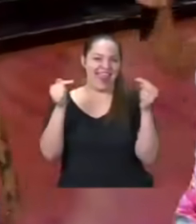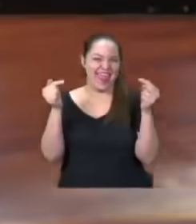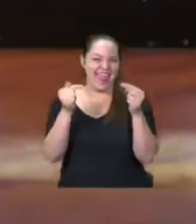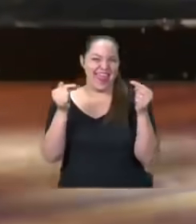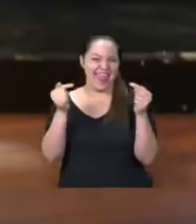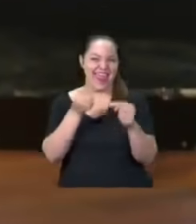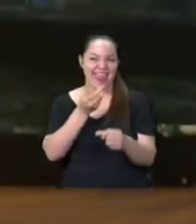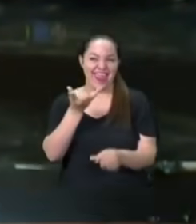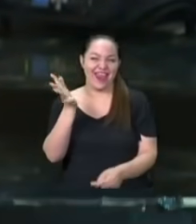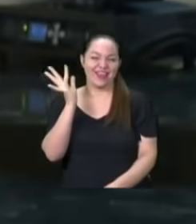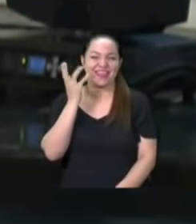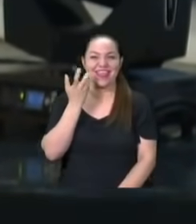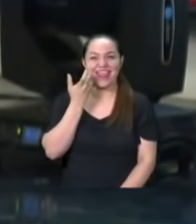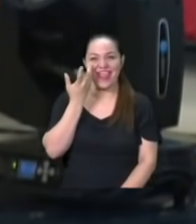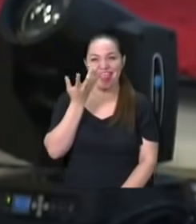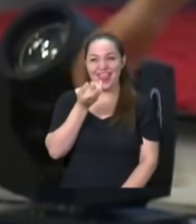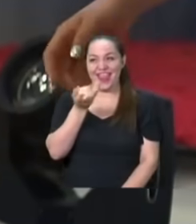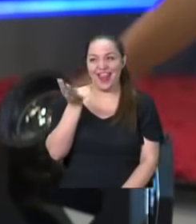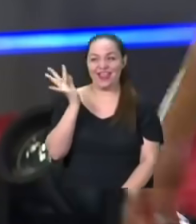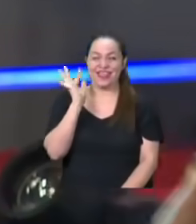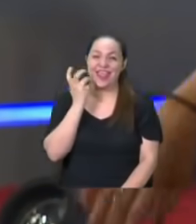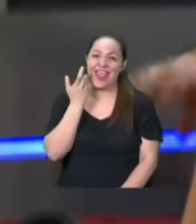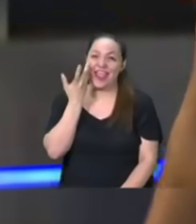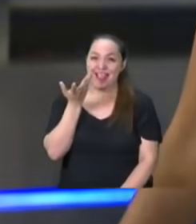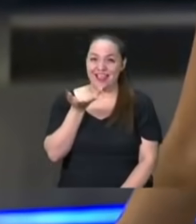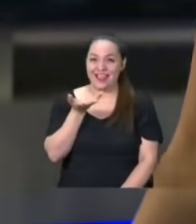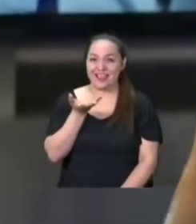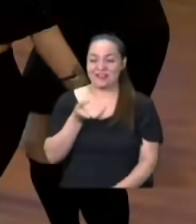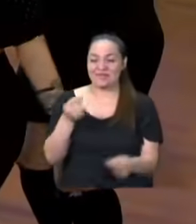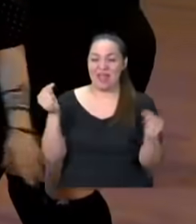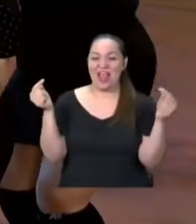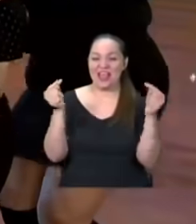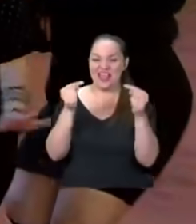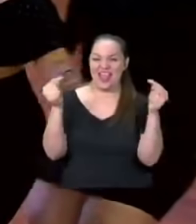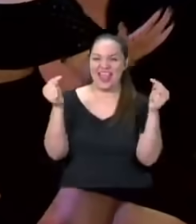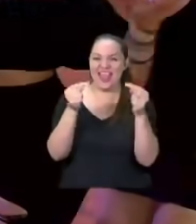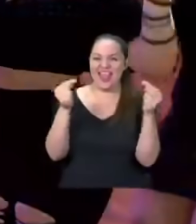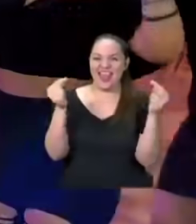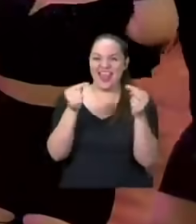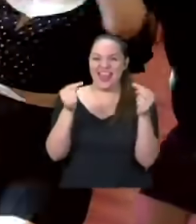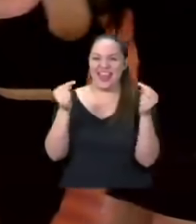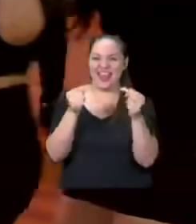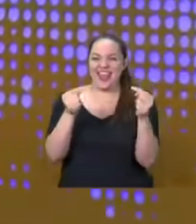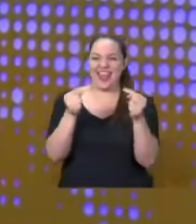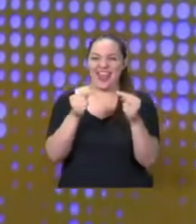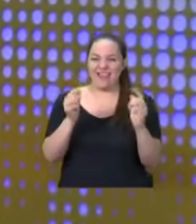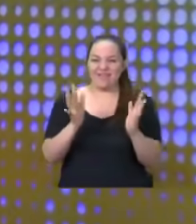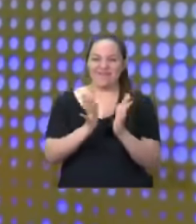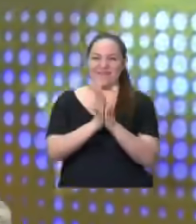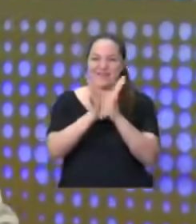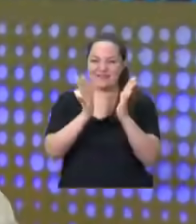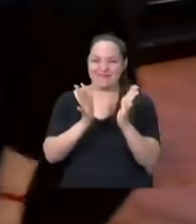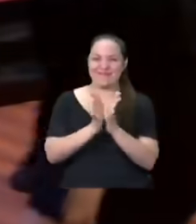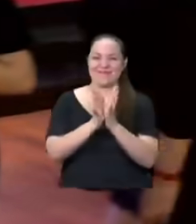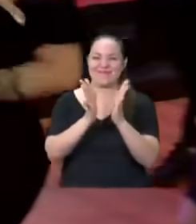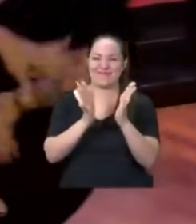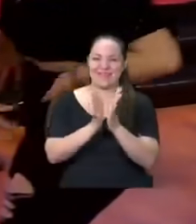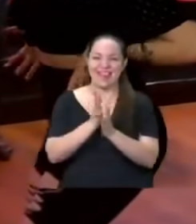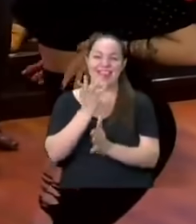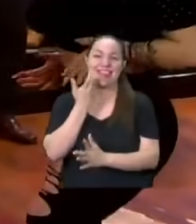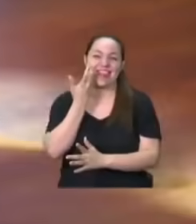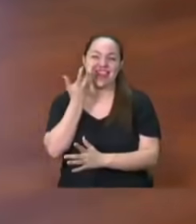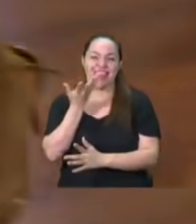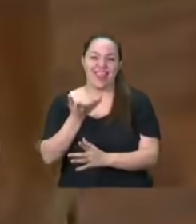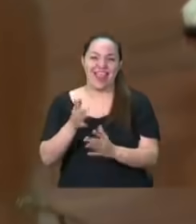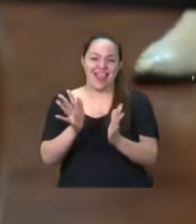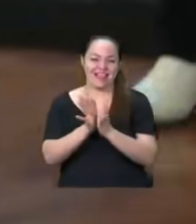lo que quiere, ella lo que quiere, ella lo que quiere, que le den la reta. Ella lo que quiere, ella lo que quiere, ella lo que